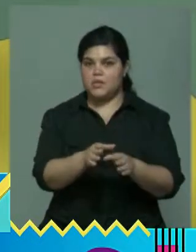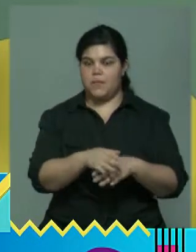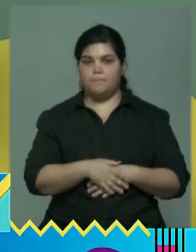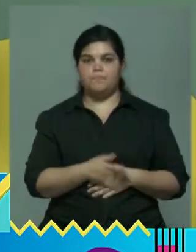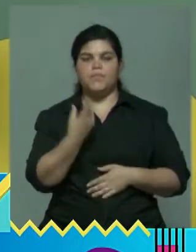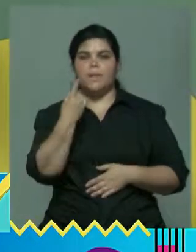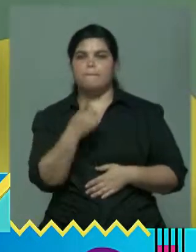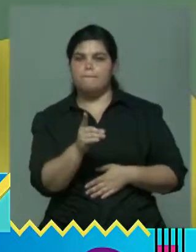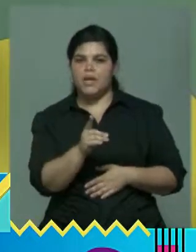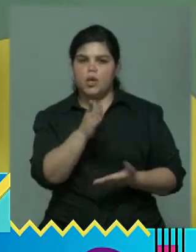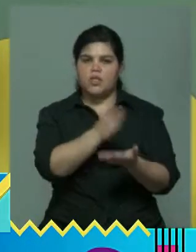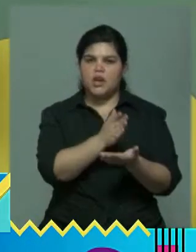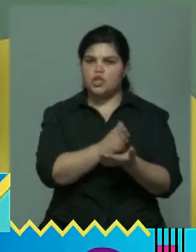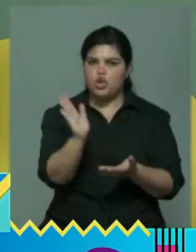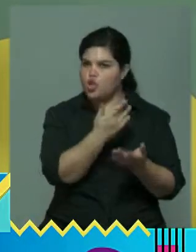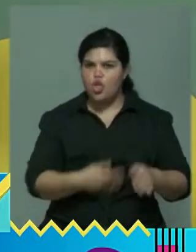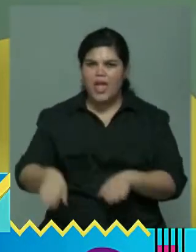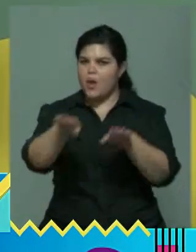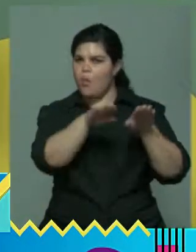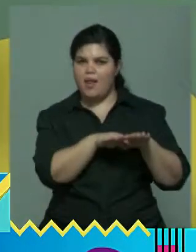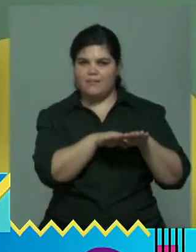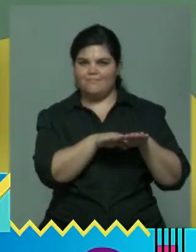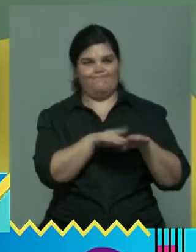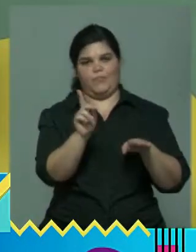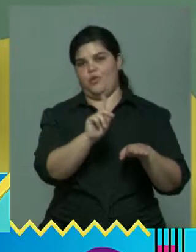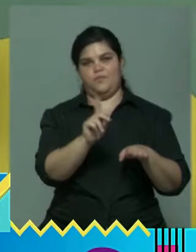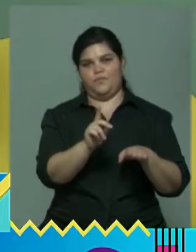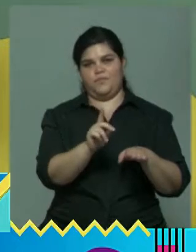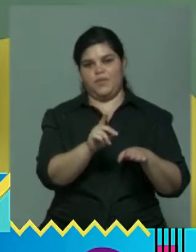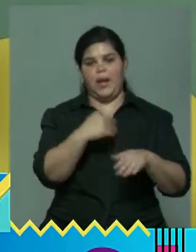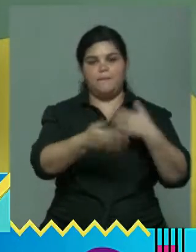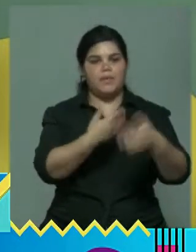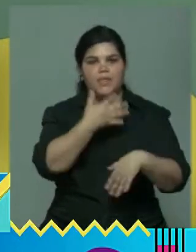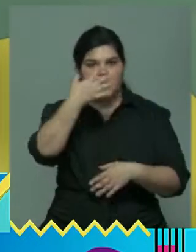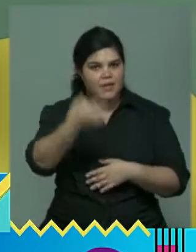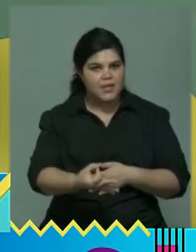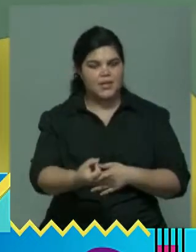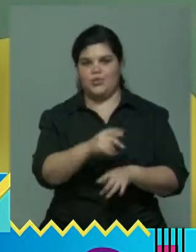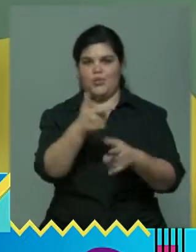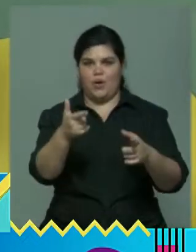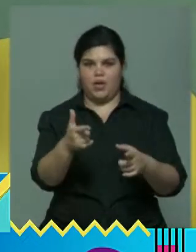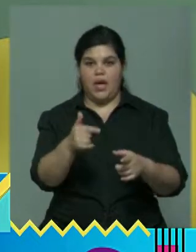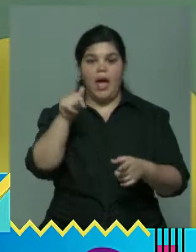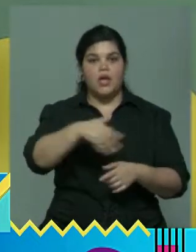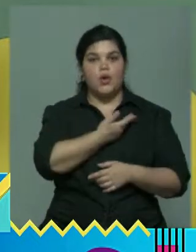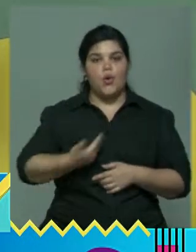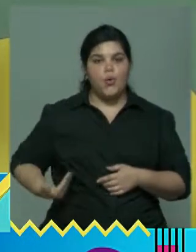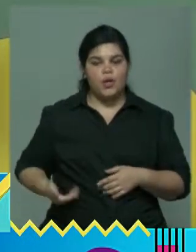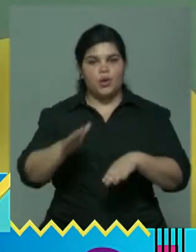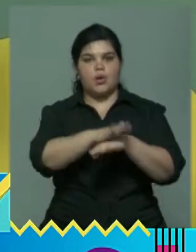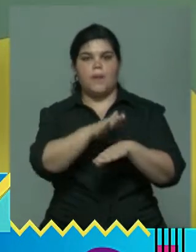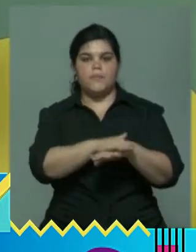pueden ejercer de la misma manera. Entonces ahí viene un poco, o viene en realidad de todo el Estado, a cumplir este rol